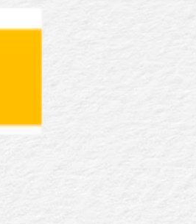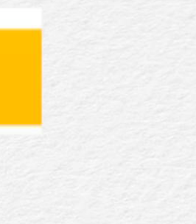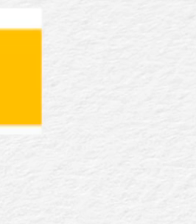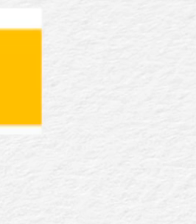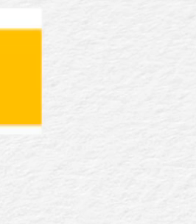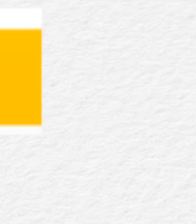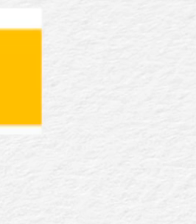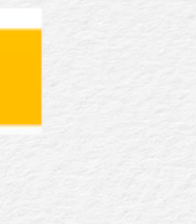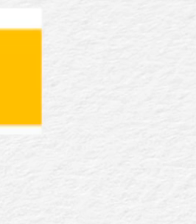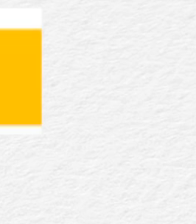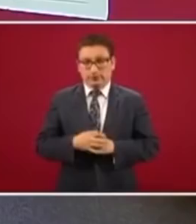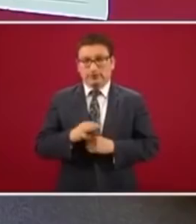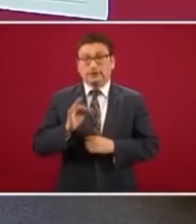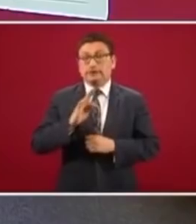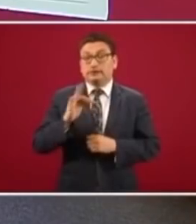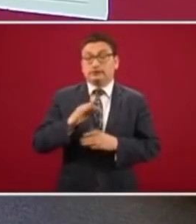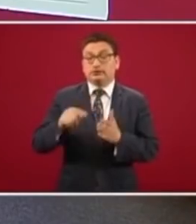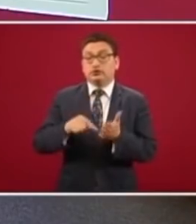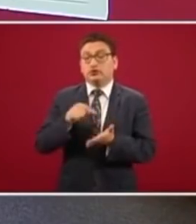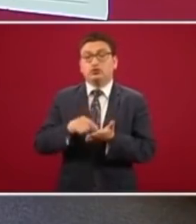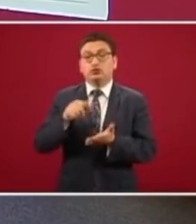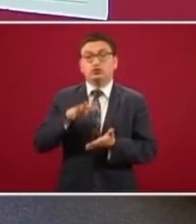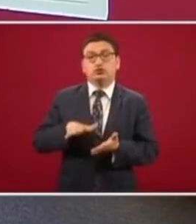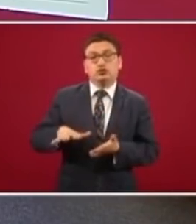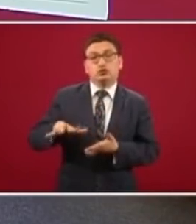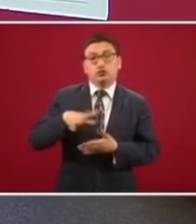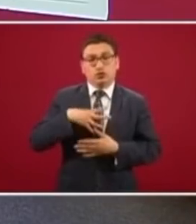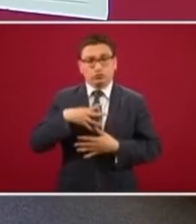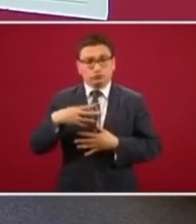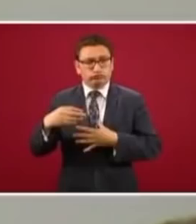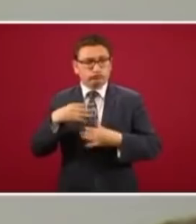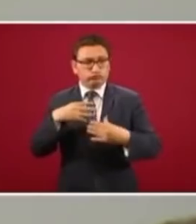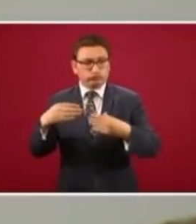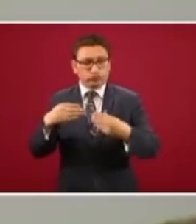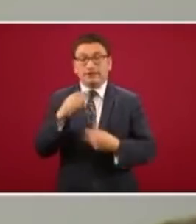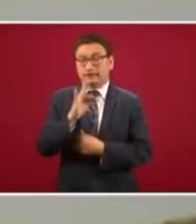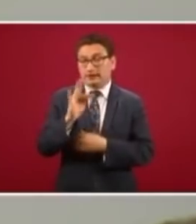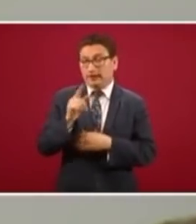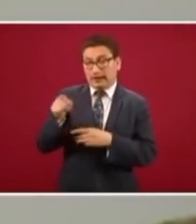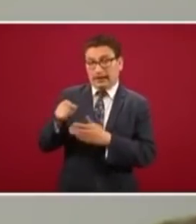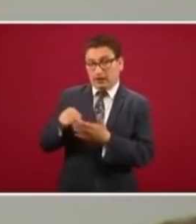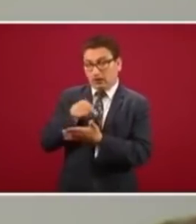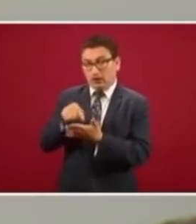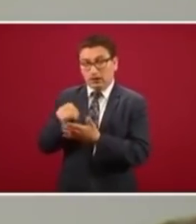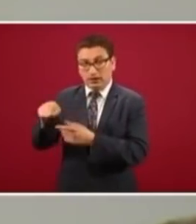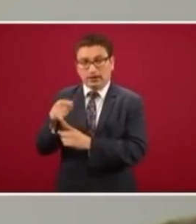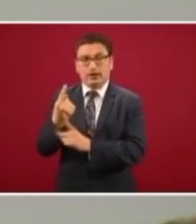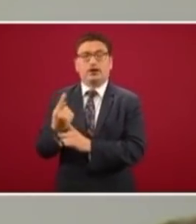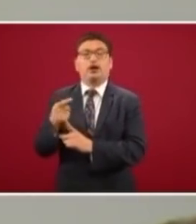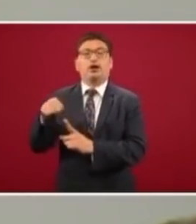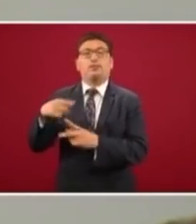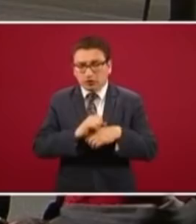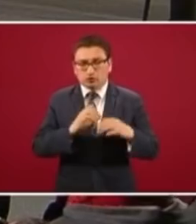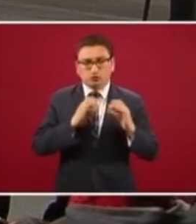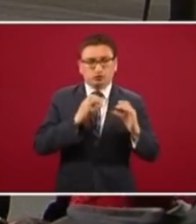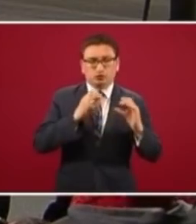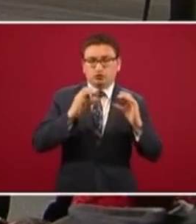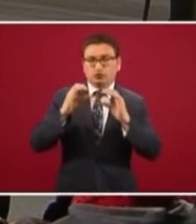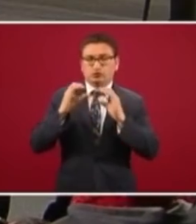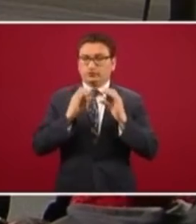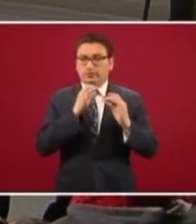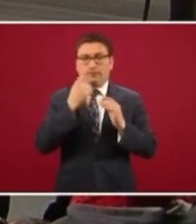El subsecretario López-Gatell aseguró que el 95% de los casos son considerados leves por ser simples catarros.